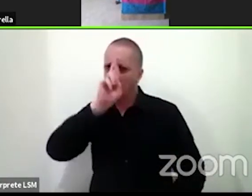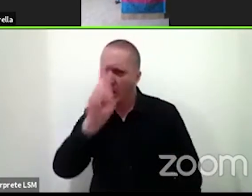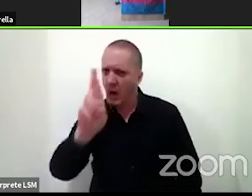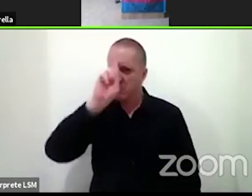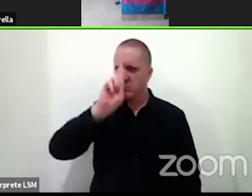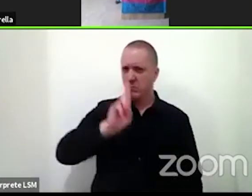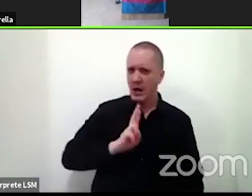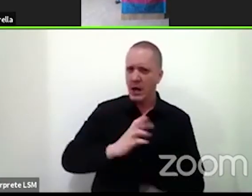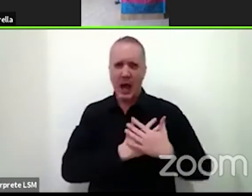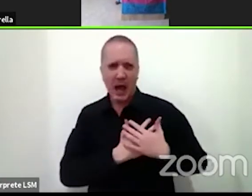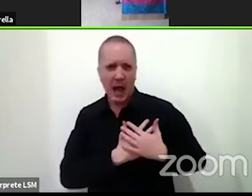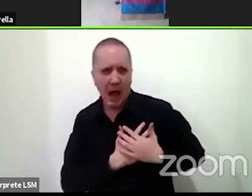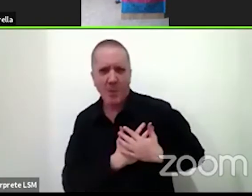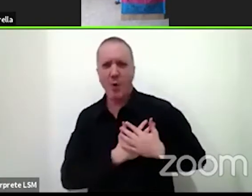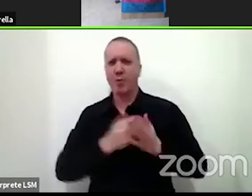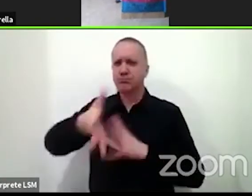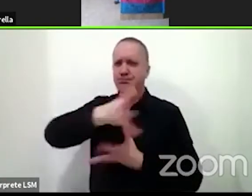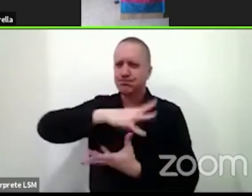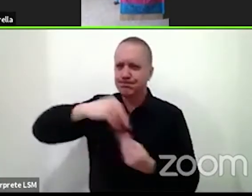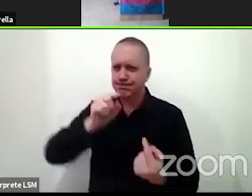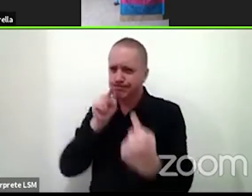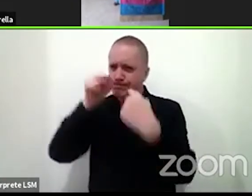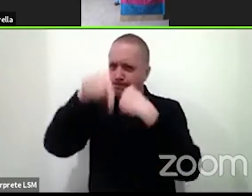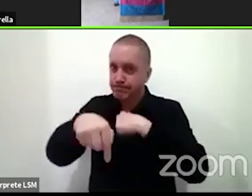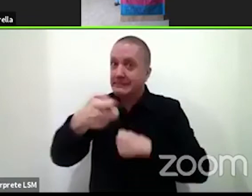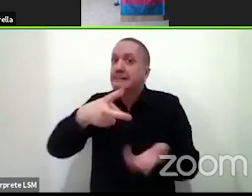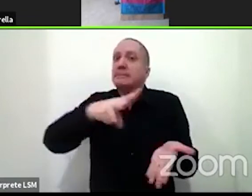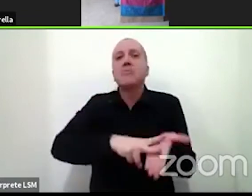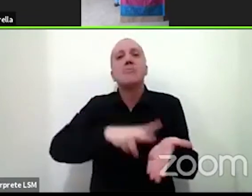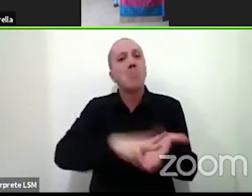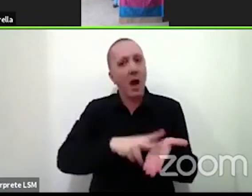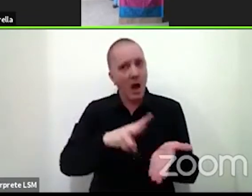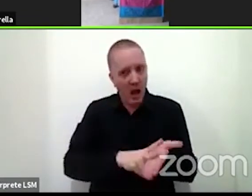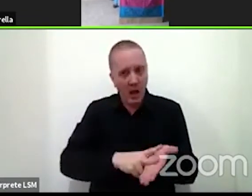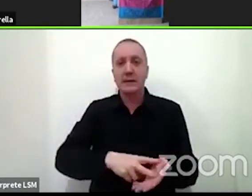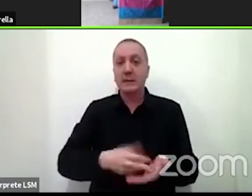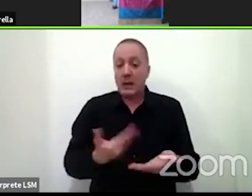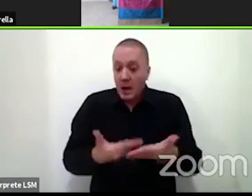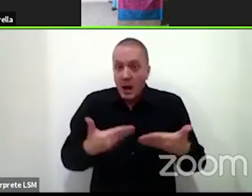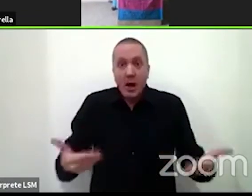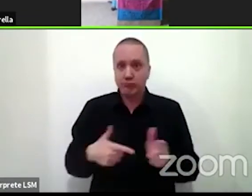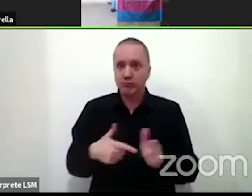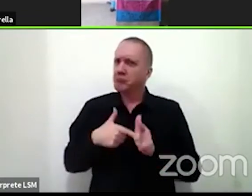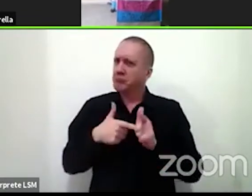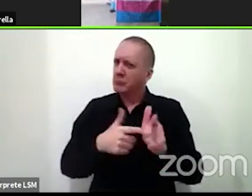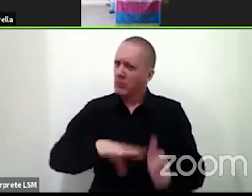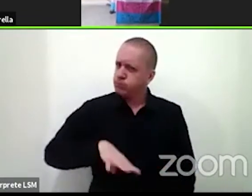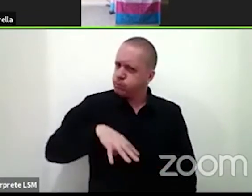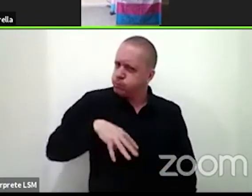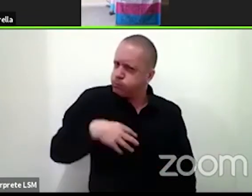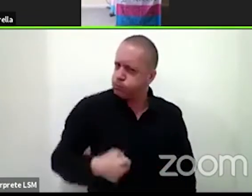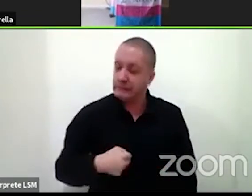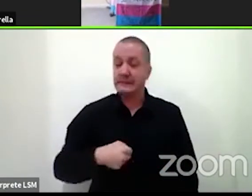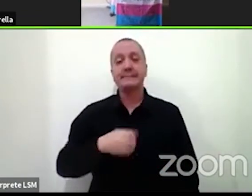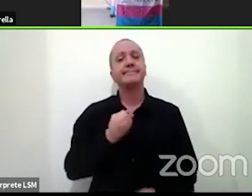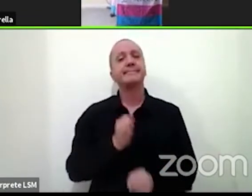la empatía, son los valores que nos ayudarán para atravesar las diferentes situaciones tan complejas como